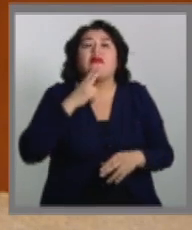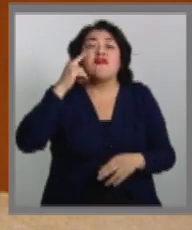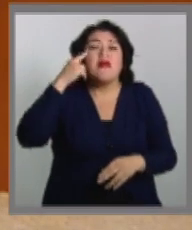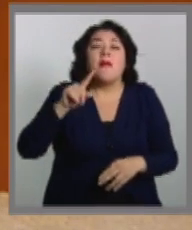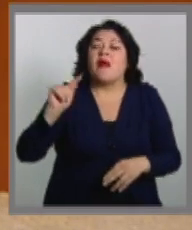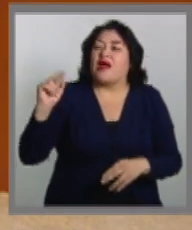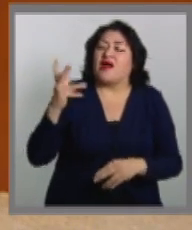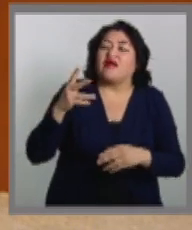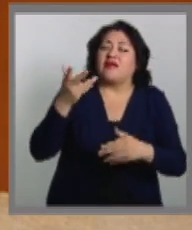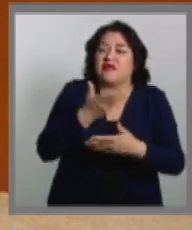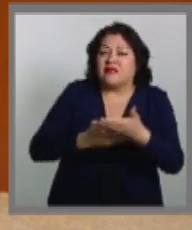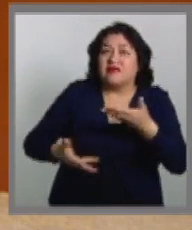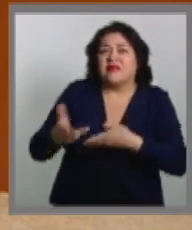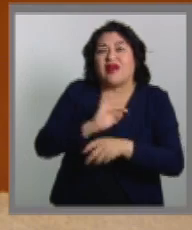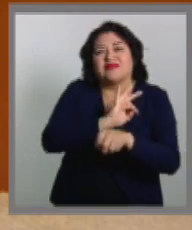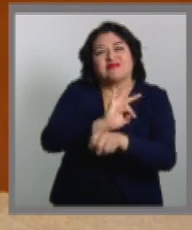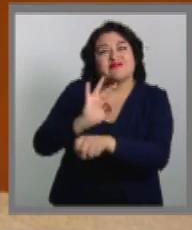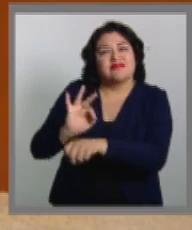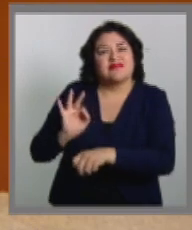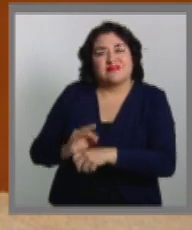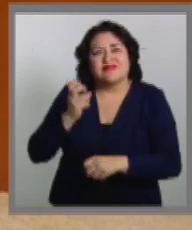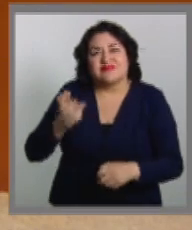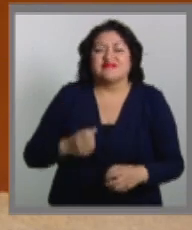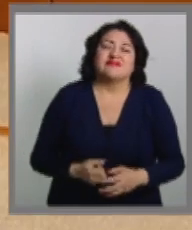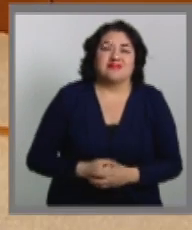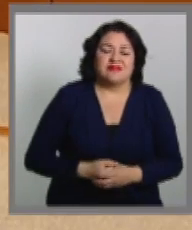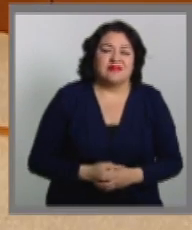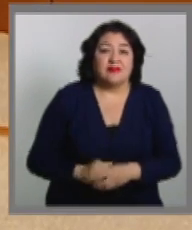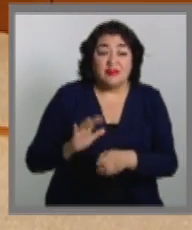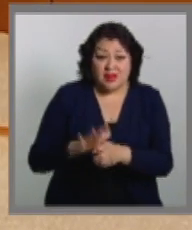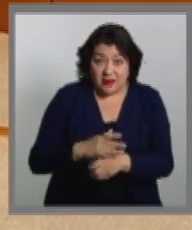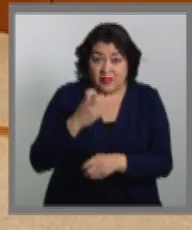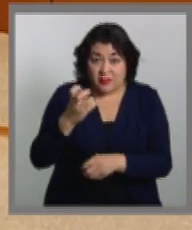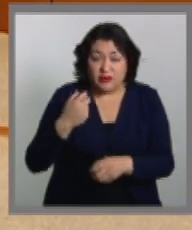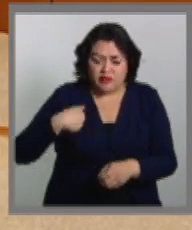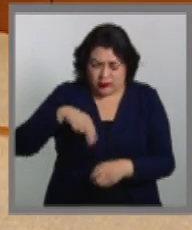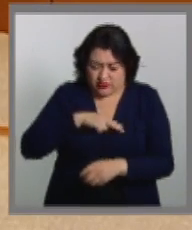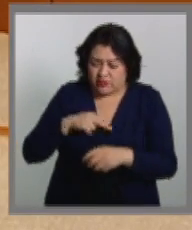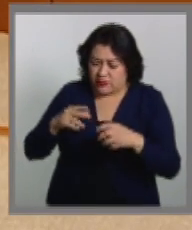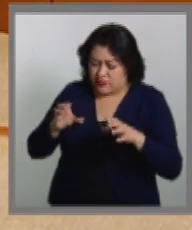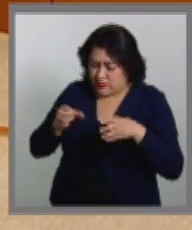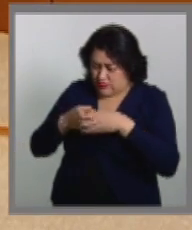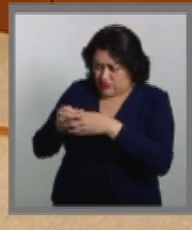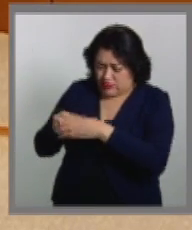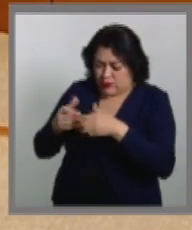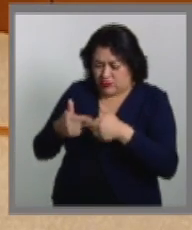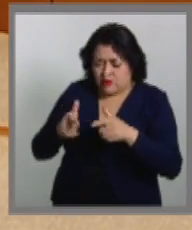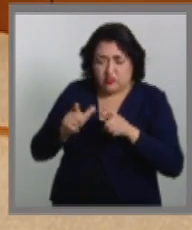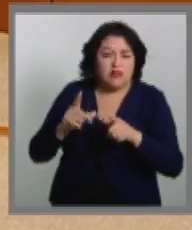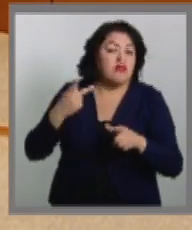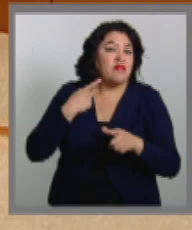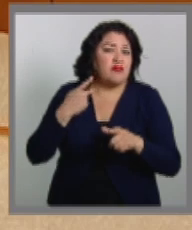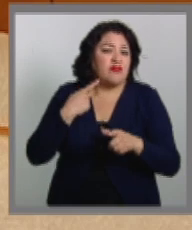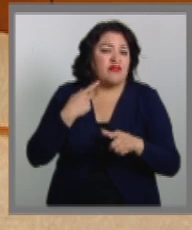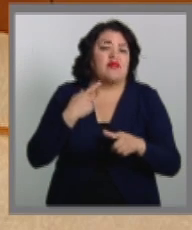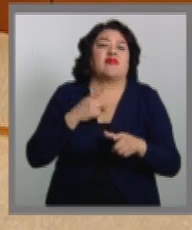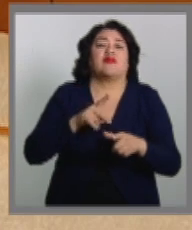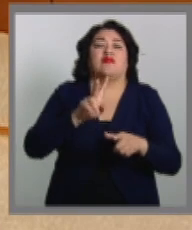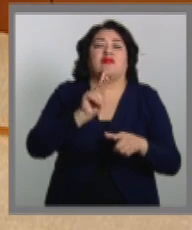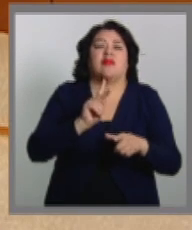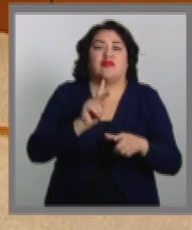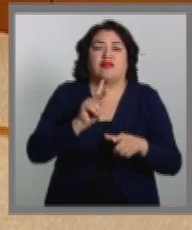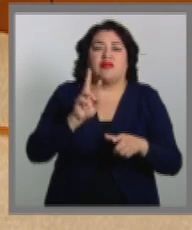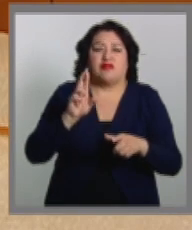de tecnología moderna. Por estas razones, quienes participamos en el grupo parlamentario del Partido de la